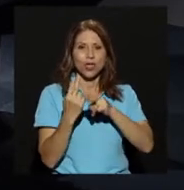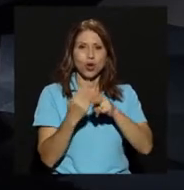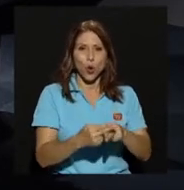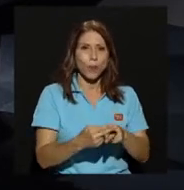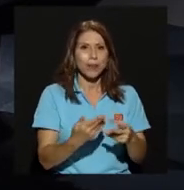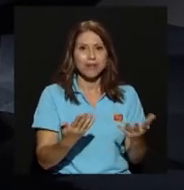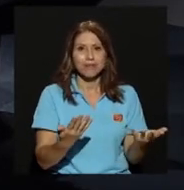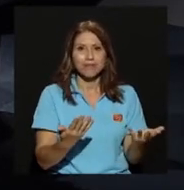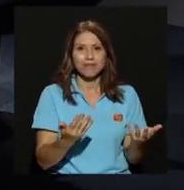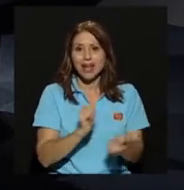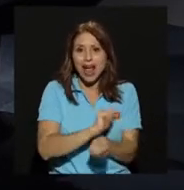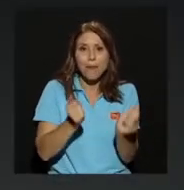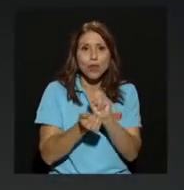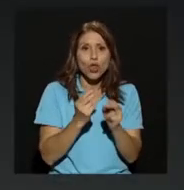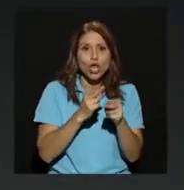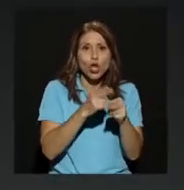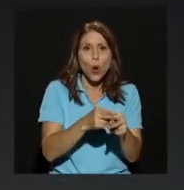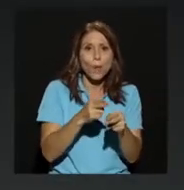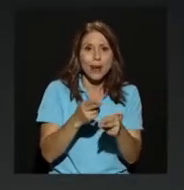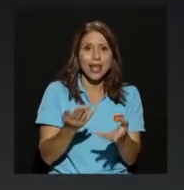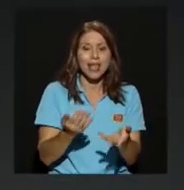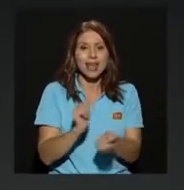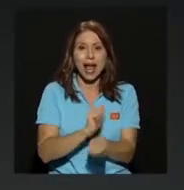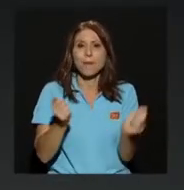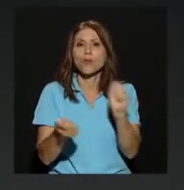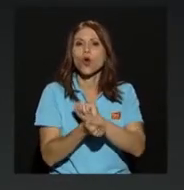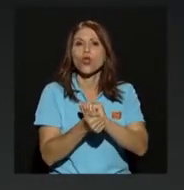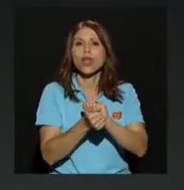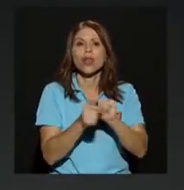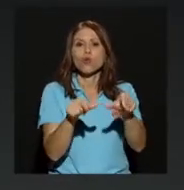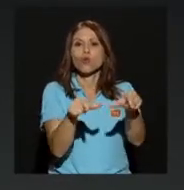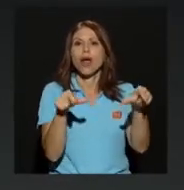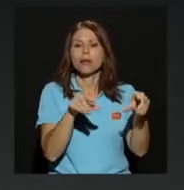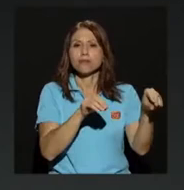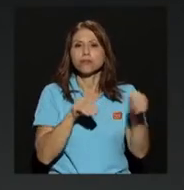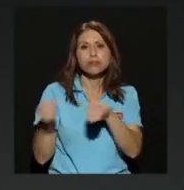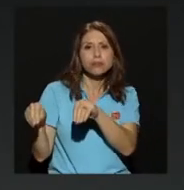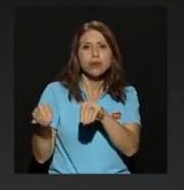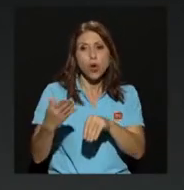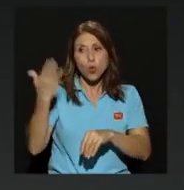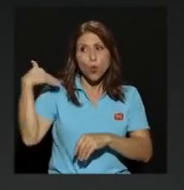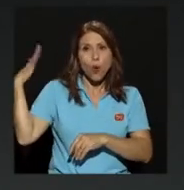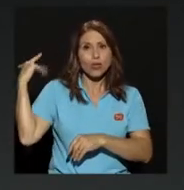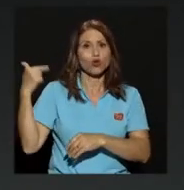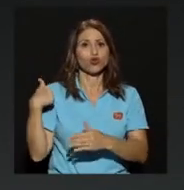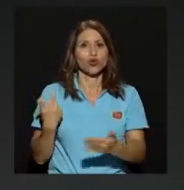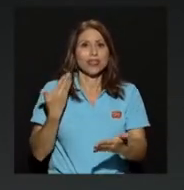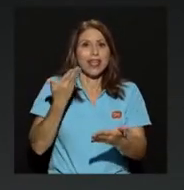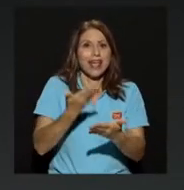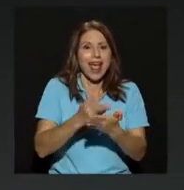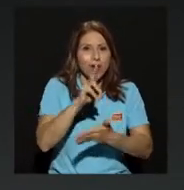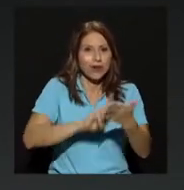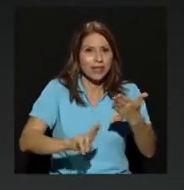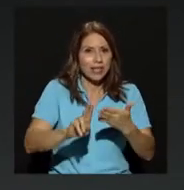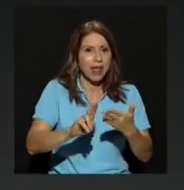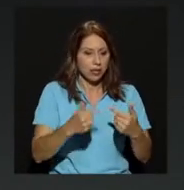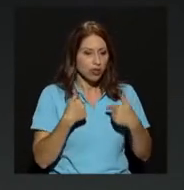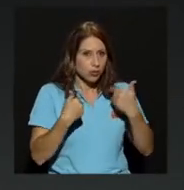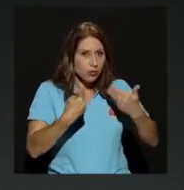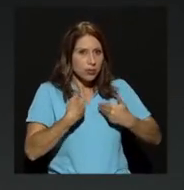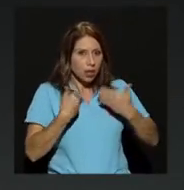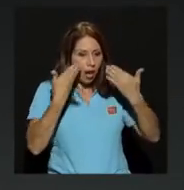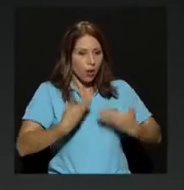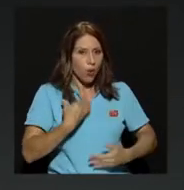cambió de nombre y cambió de ubicación. Cuando yo llegué a la universidad, tengo la edad que aparento,